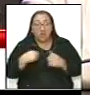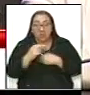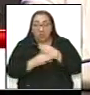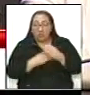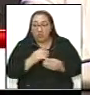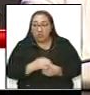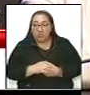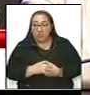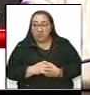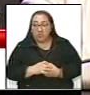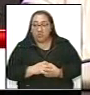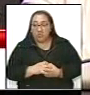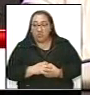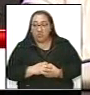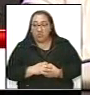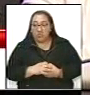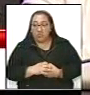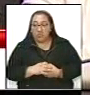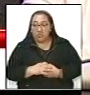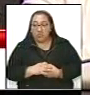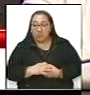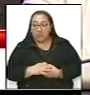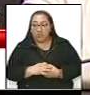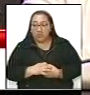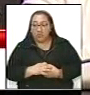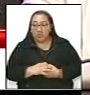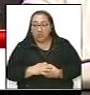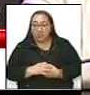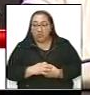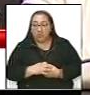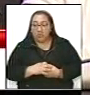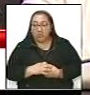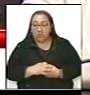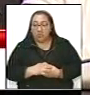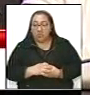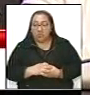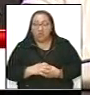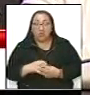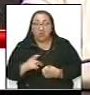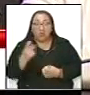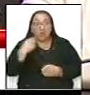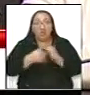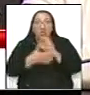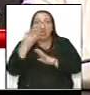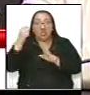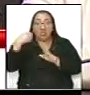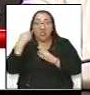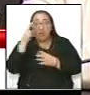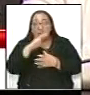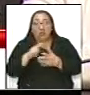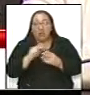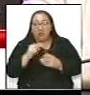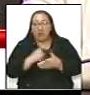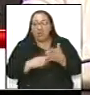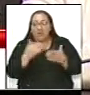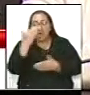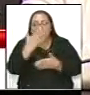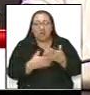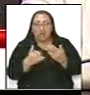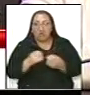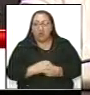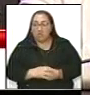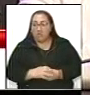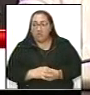mundo, pero si no han ido al cine, googleen un poquito y se van a dar cuenta qué está en la cartelera